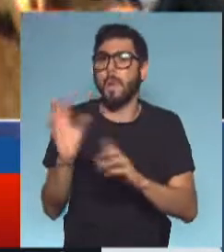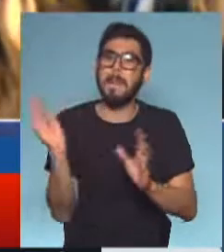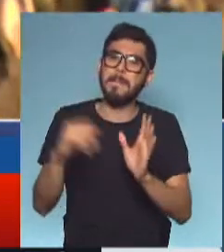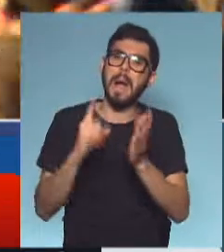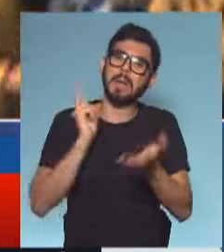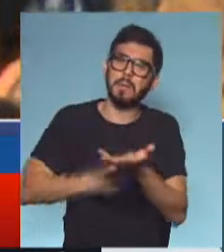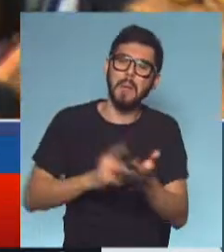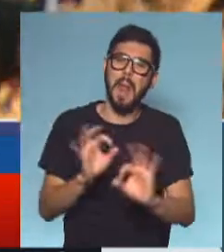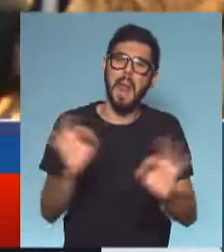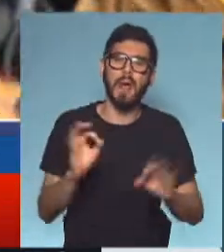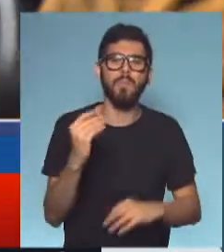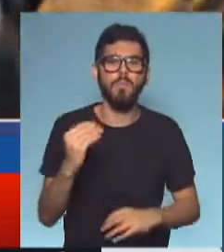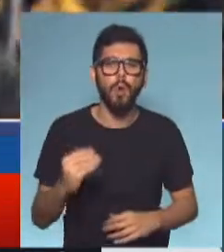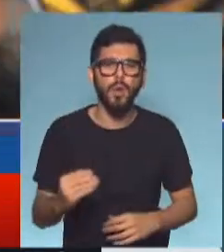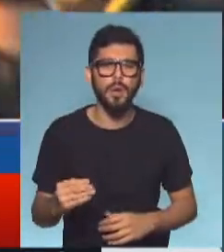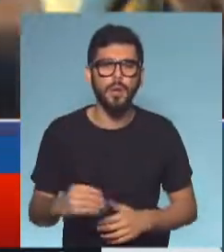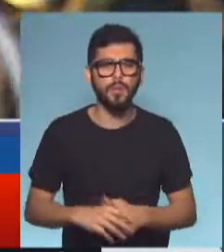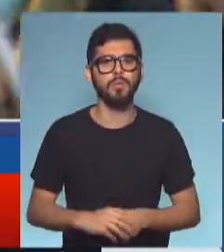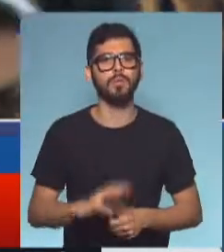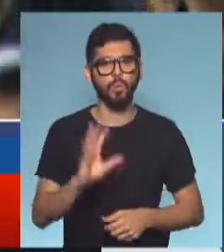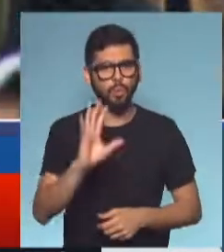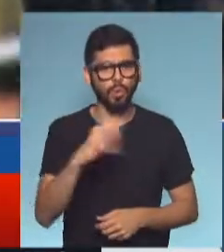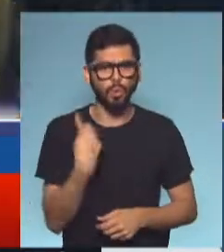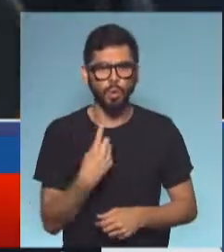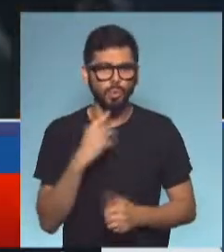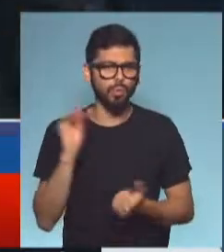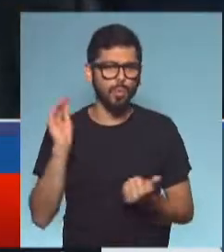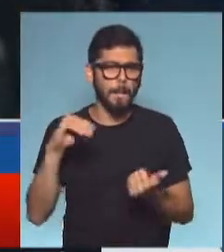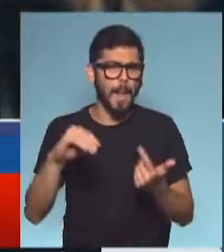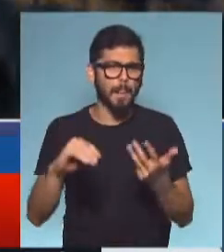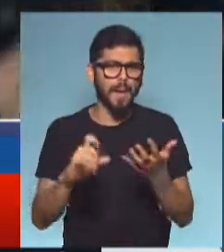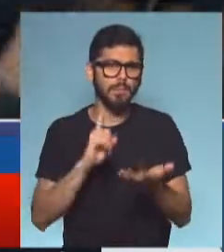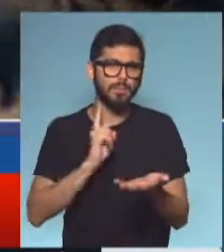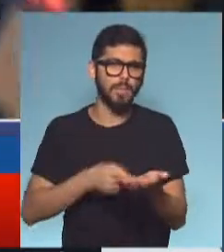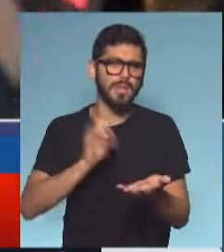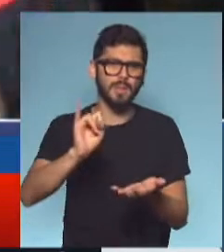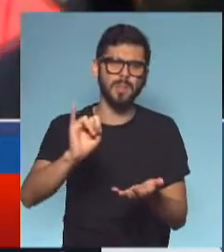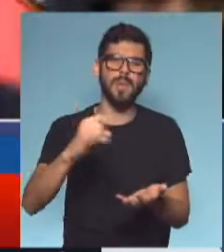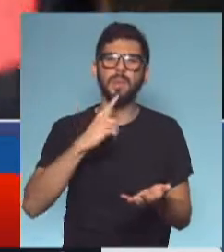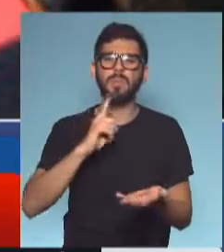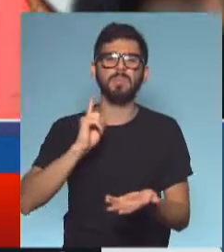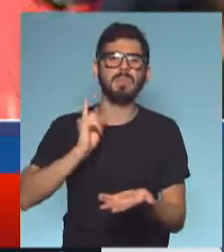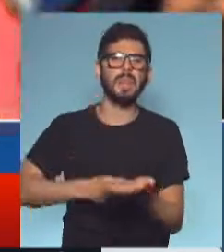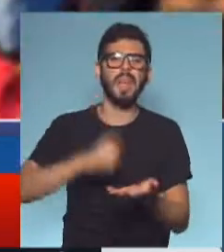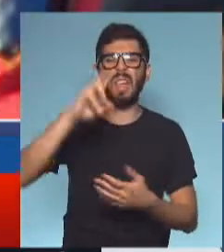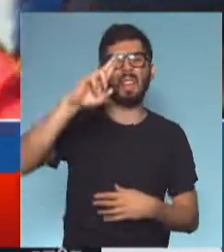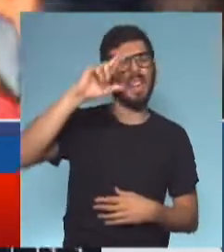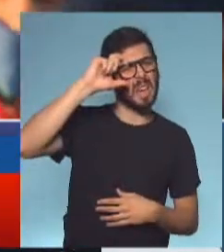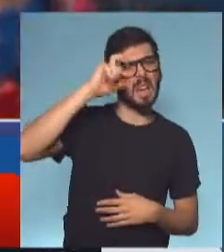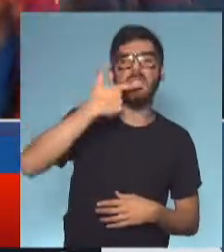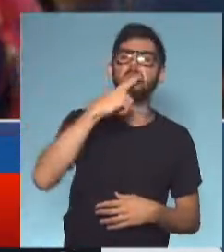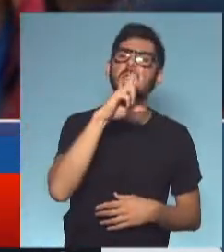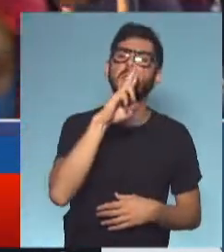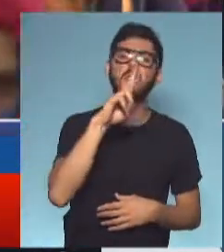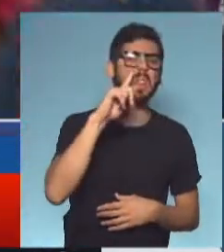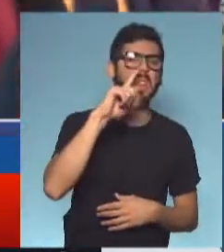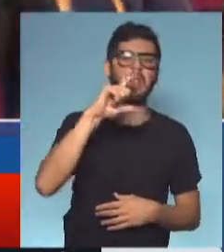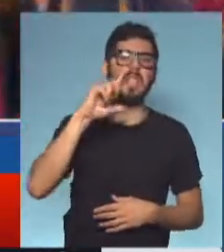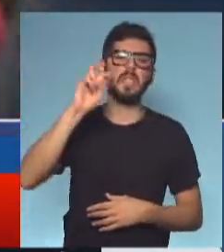restricciones? No, es que nosotros sí sumamos muchísimas restricciones, o yo prefiero llamarlas medidas de Ujú. cuidado, porque restricciones tiene